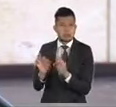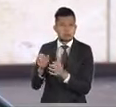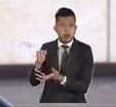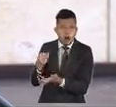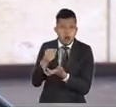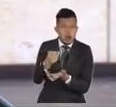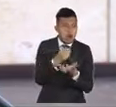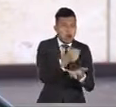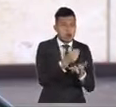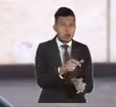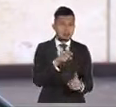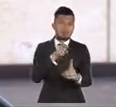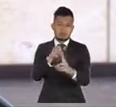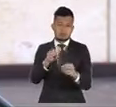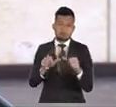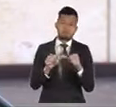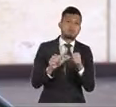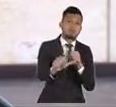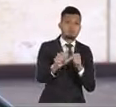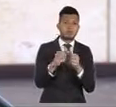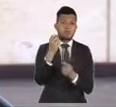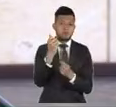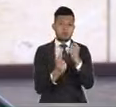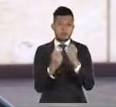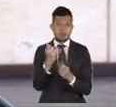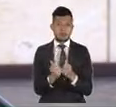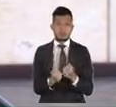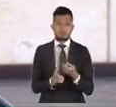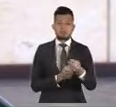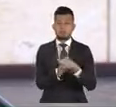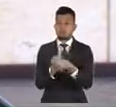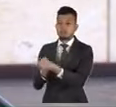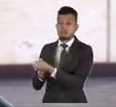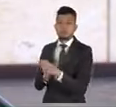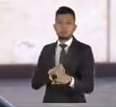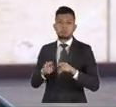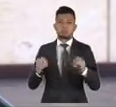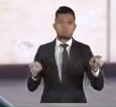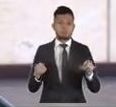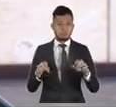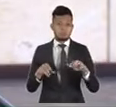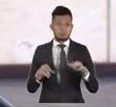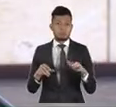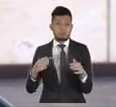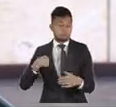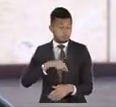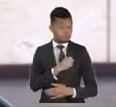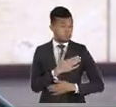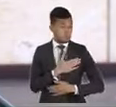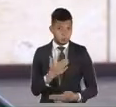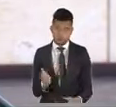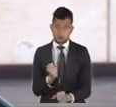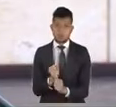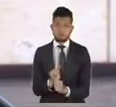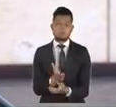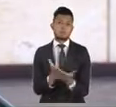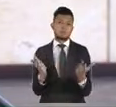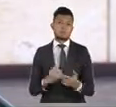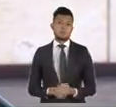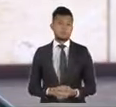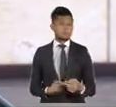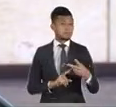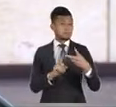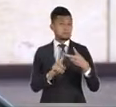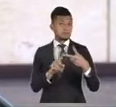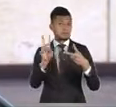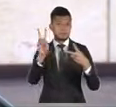en incorporar esa línea de sostenibilidad financiera para ciertas unidades de vivienda, y con gusto nos encantaría trabajar en esto con ustedes. El